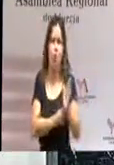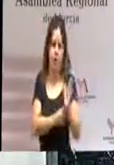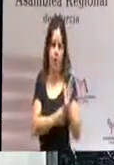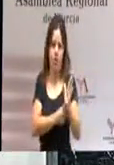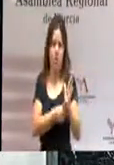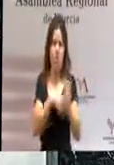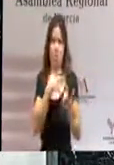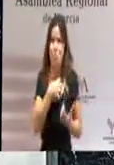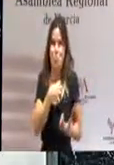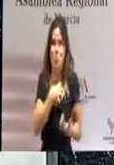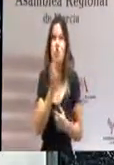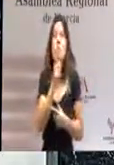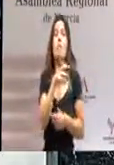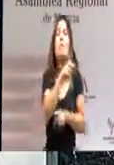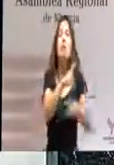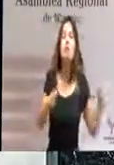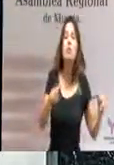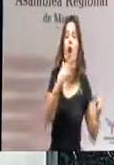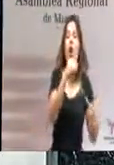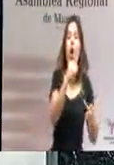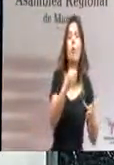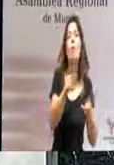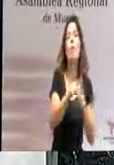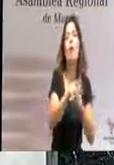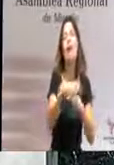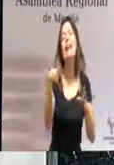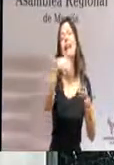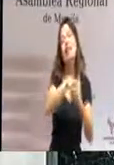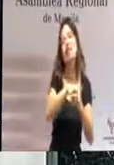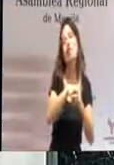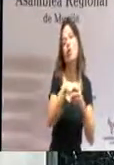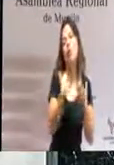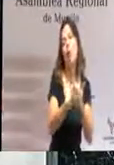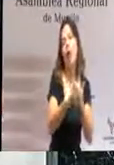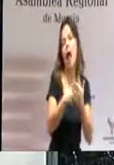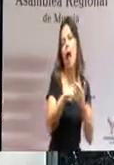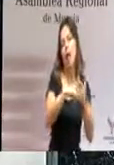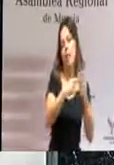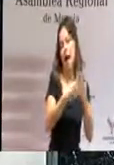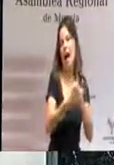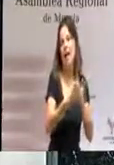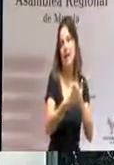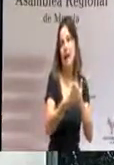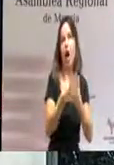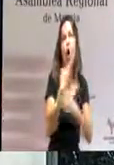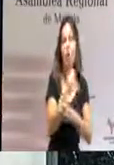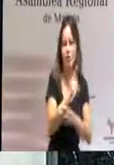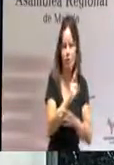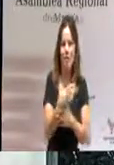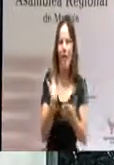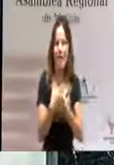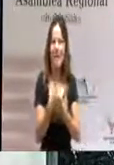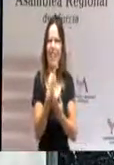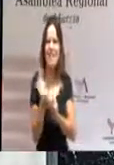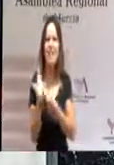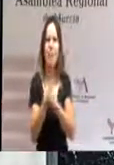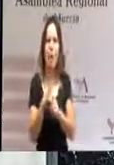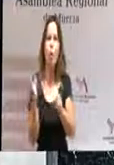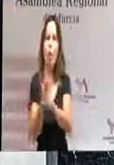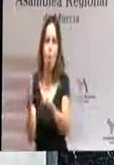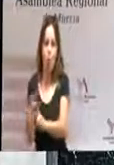No basta con tener a los jóvenes en el plan de garantía juvenil. Hace falta garantizar que pueden encontrar empleo. ¿Qué planes tiene para